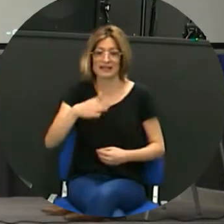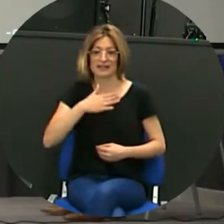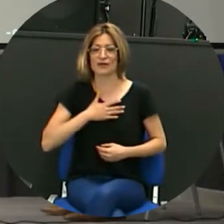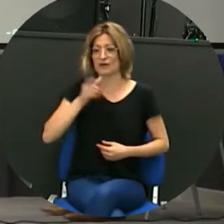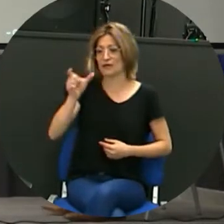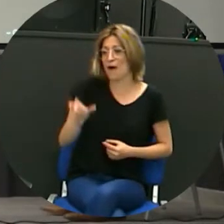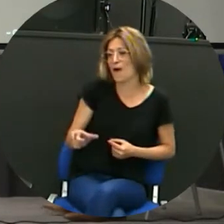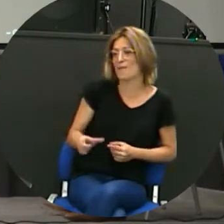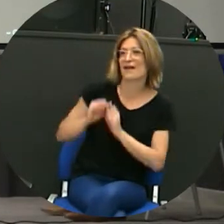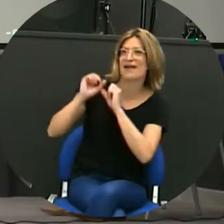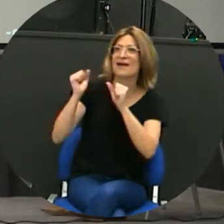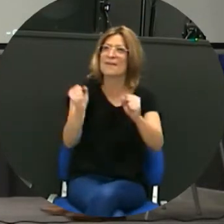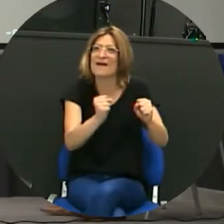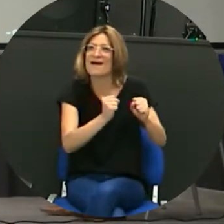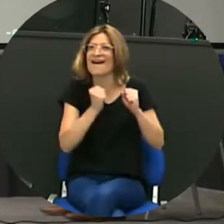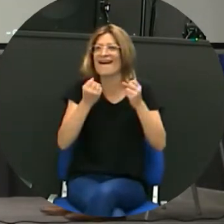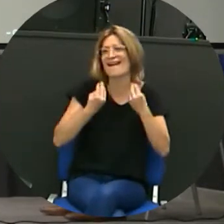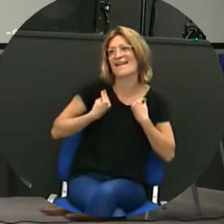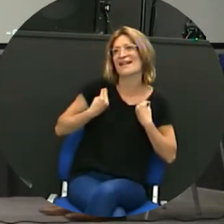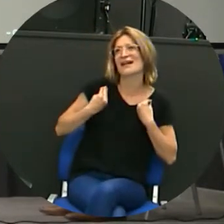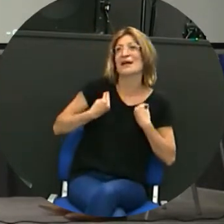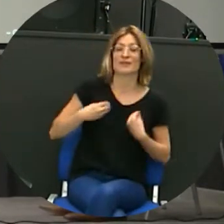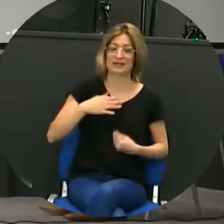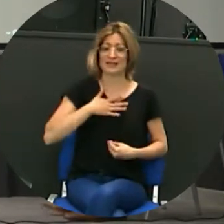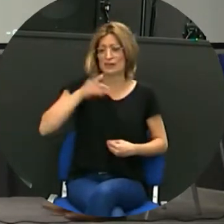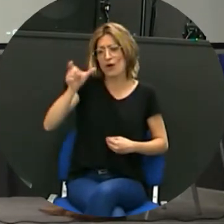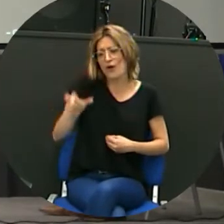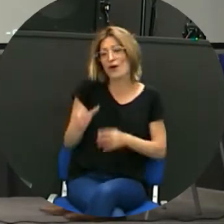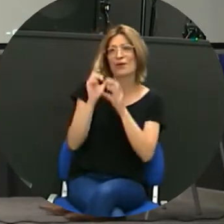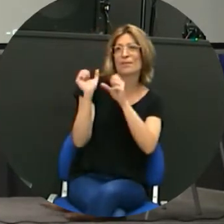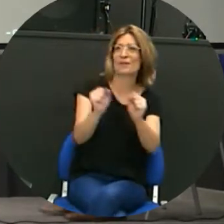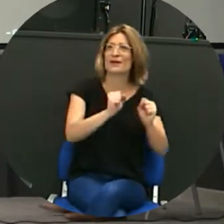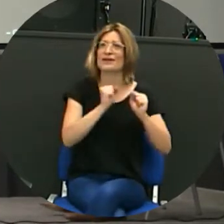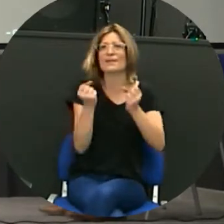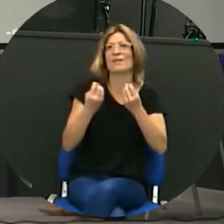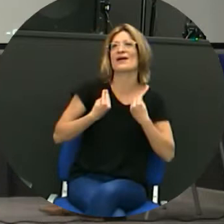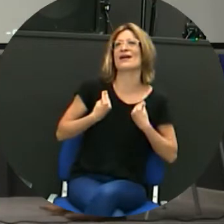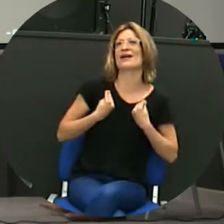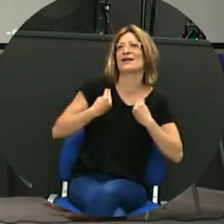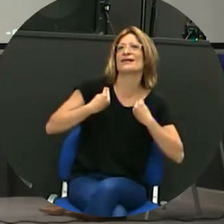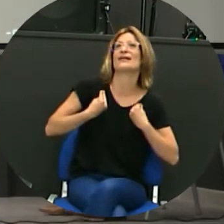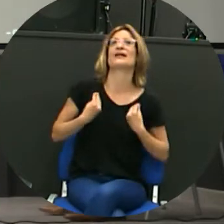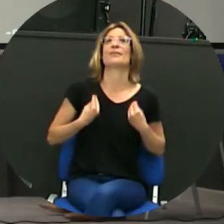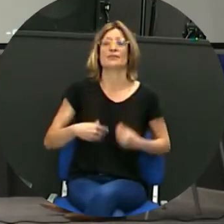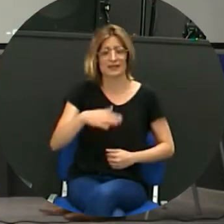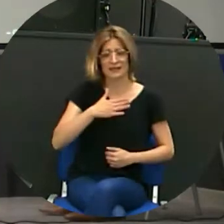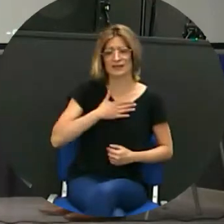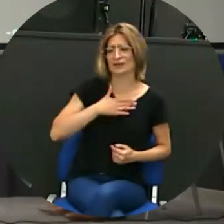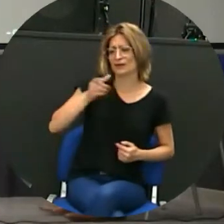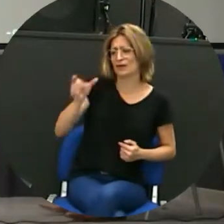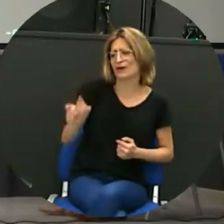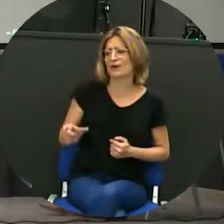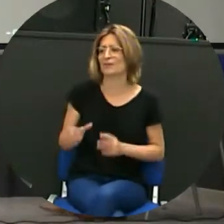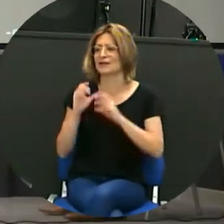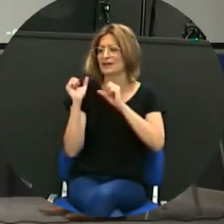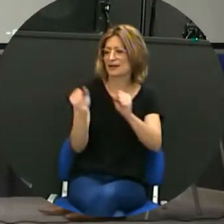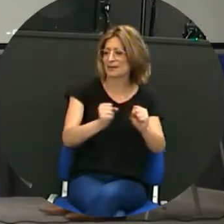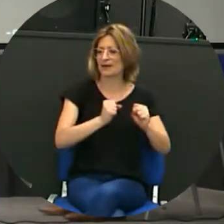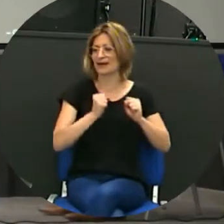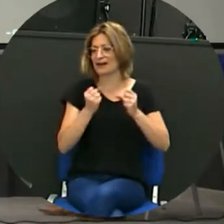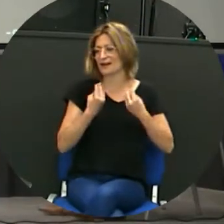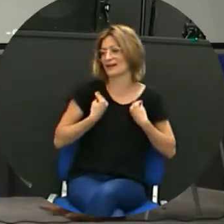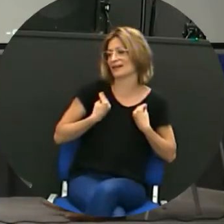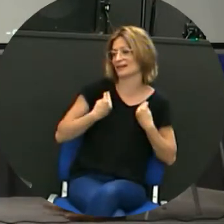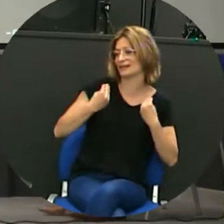Mi Redentor vive, mi Redentor vive, mi Redentor